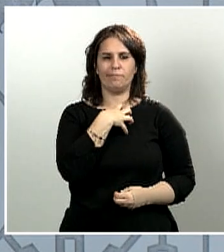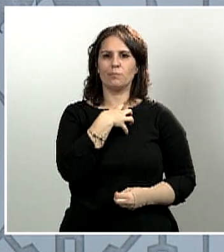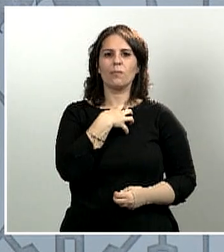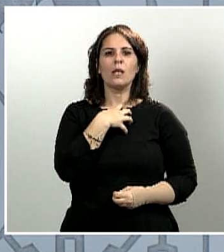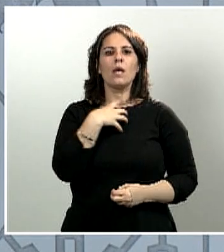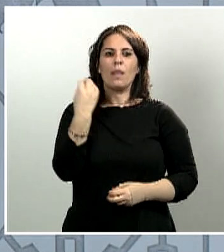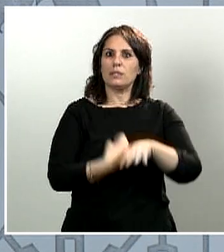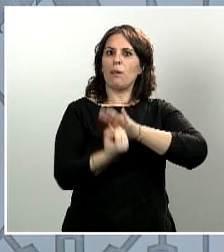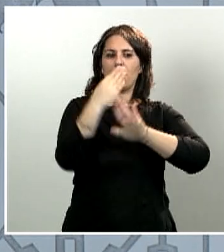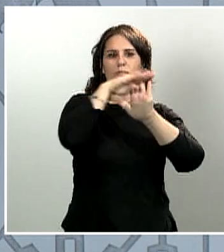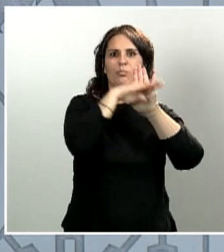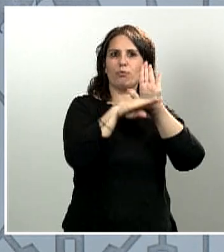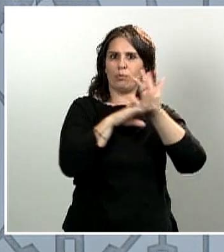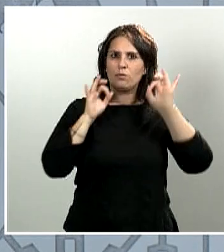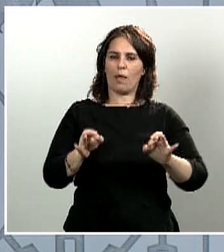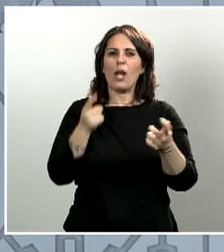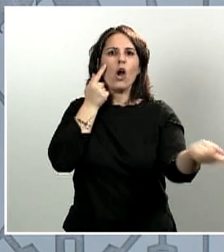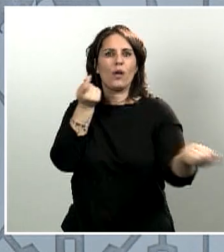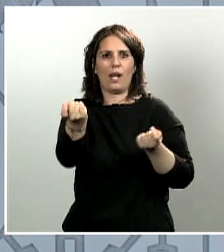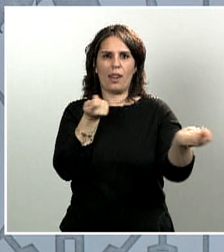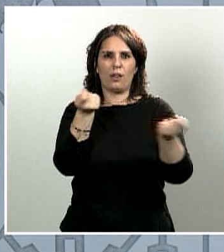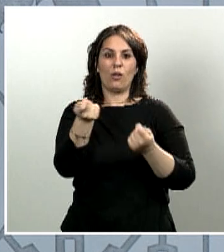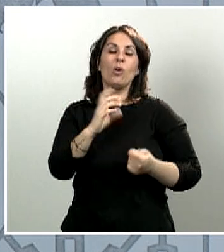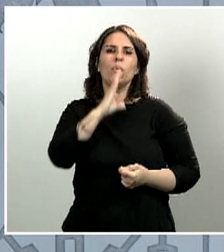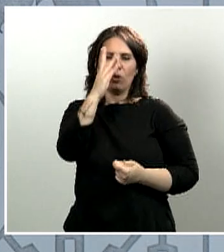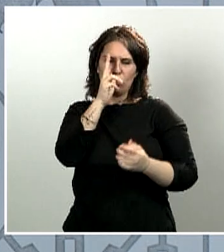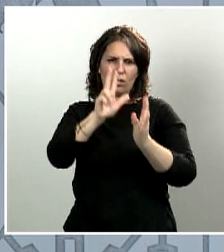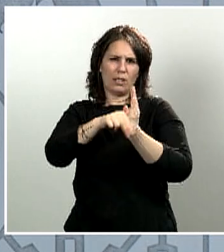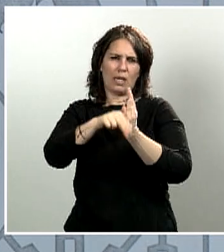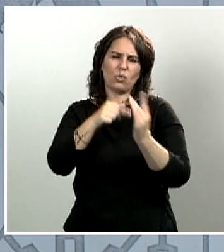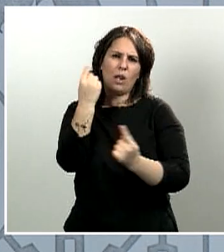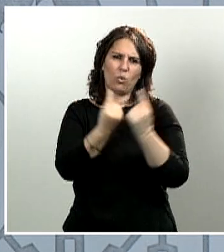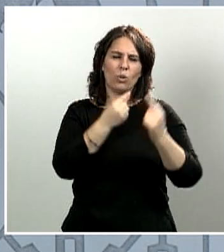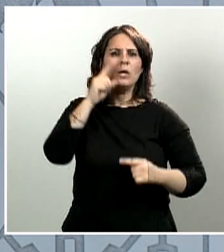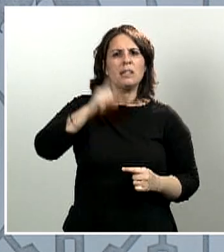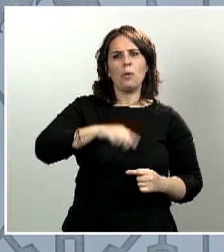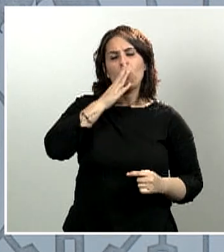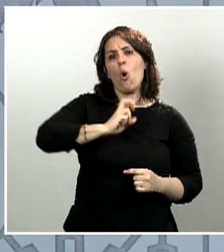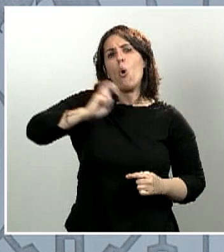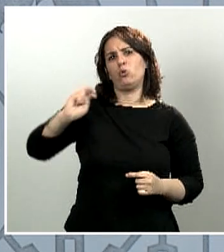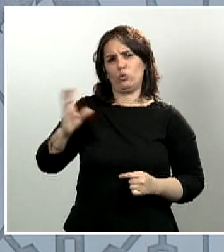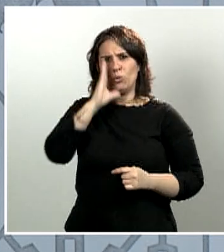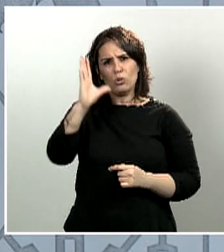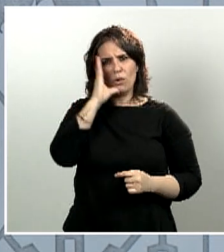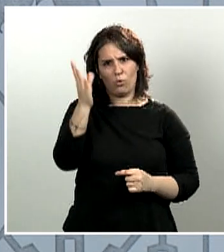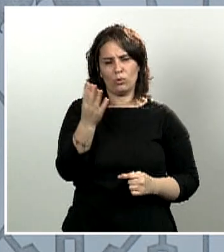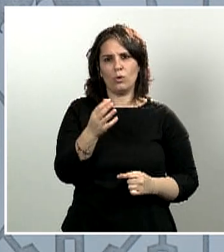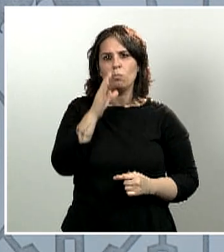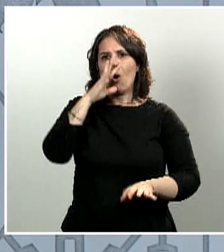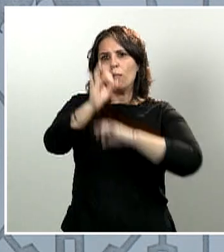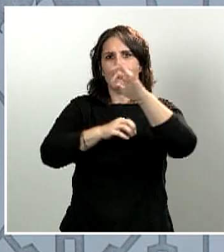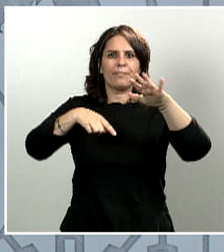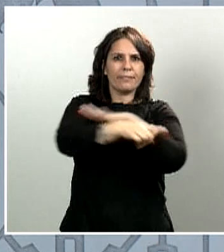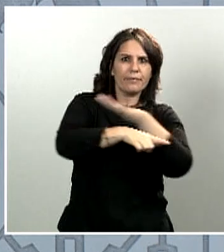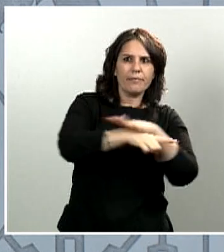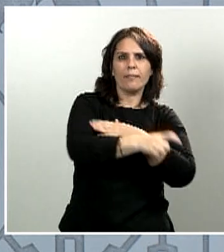y esto ha supuesto algún tipo de retraso. También ha habido algún tipo de retraso por algunos otros motivos, fundamentalmente organización logística y algunos otros